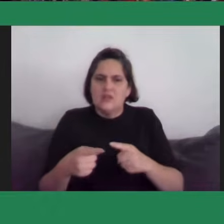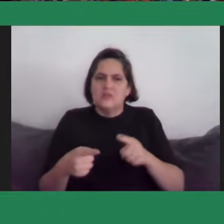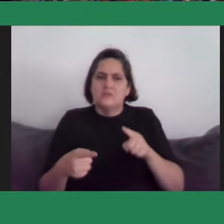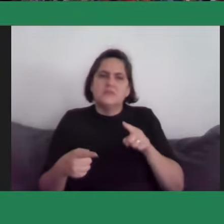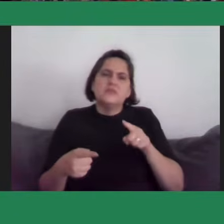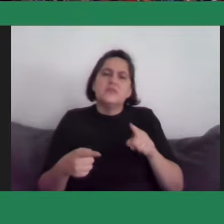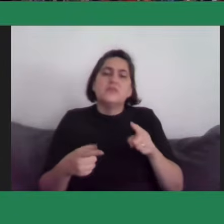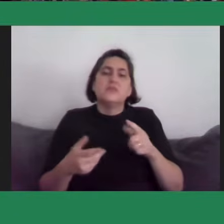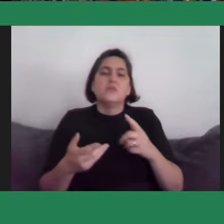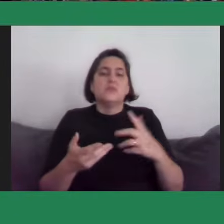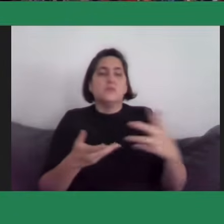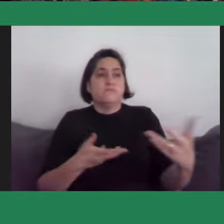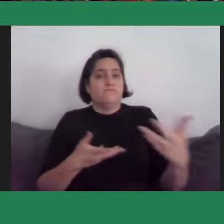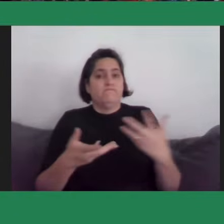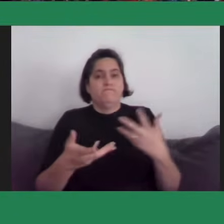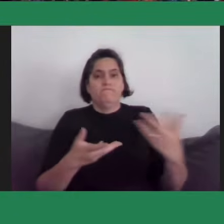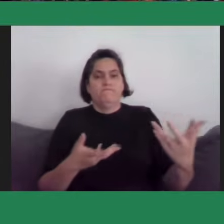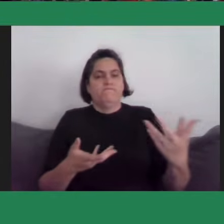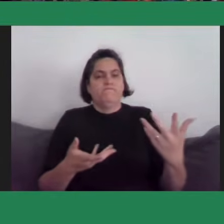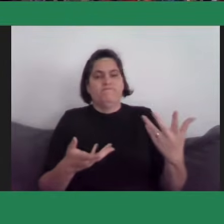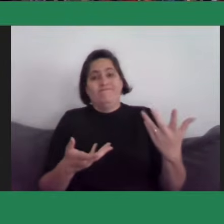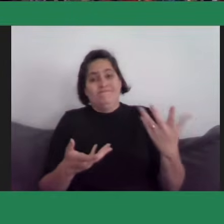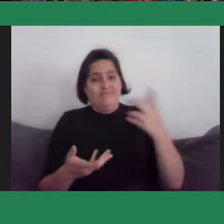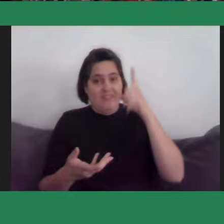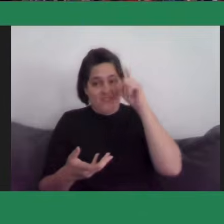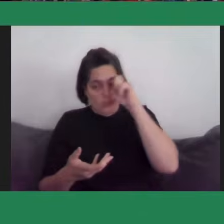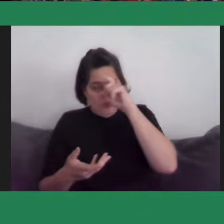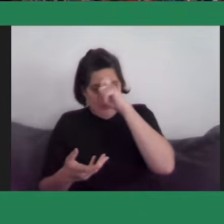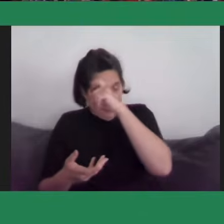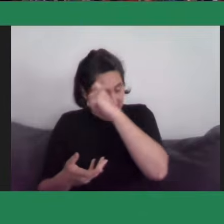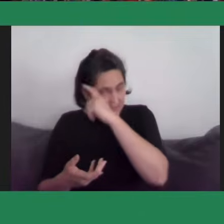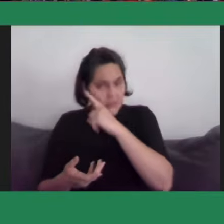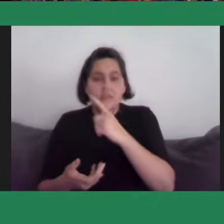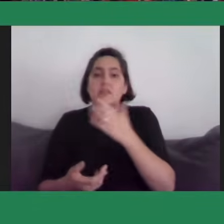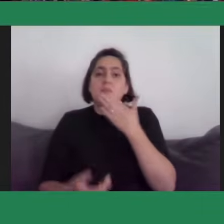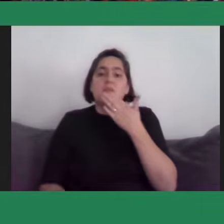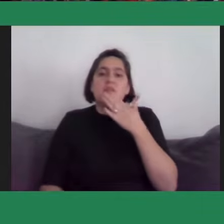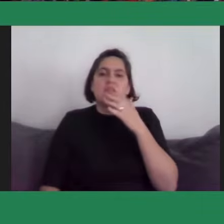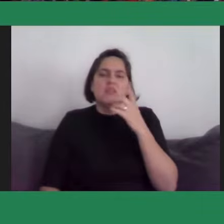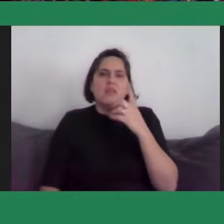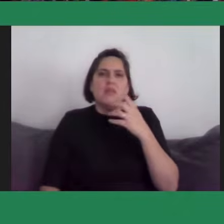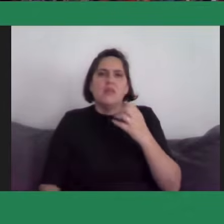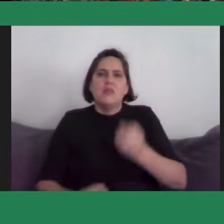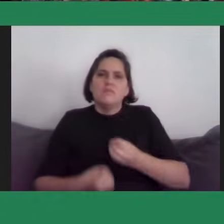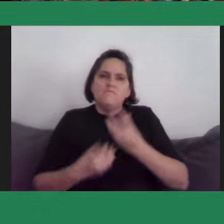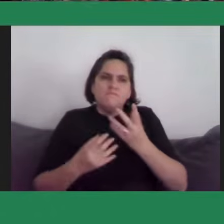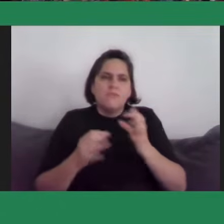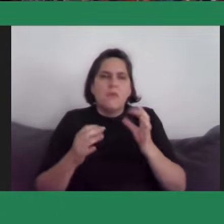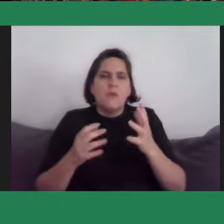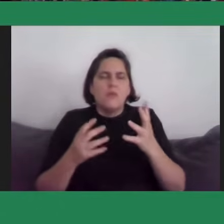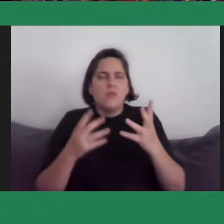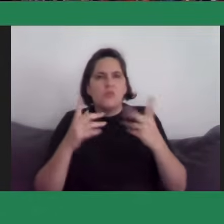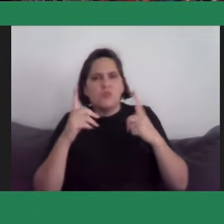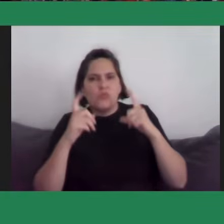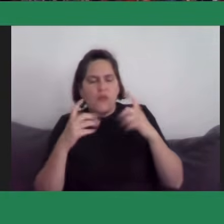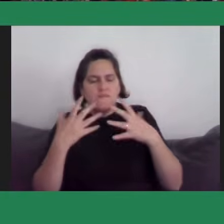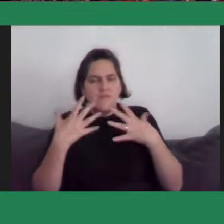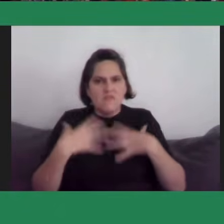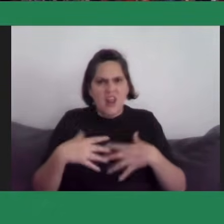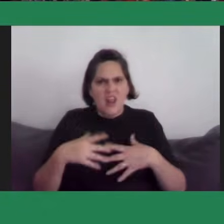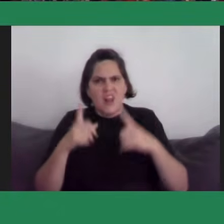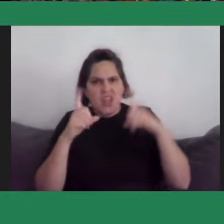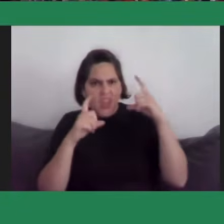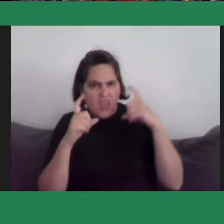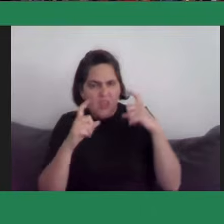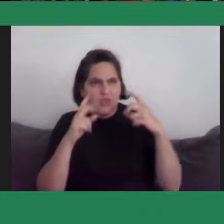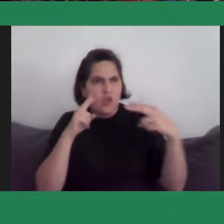reciprocidad socioemocional, dificultades en las conductas comunicativas no verbales, por ejemplo, de gestos, de contacto